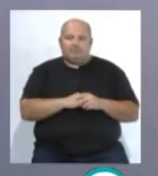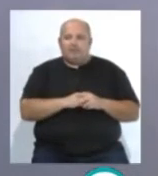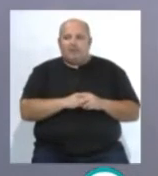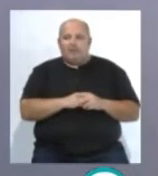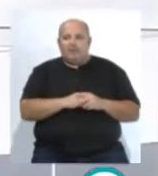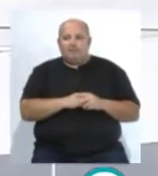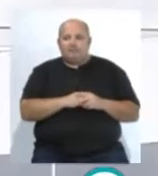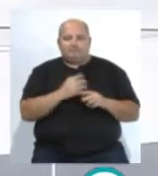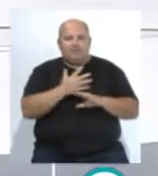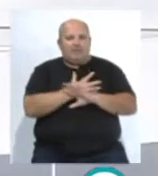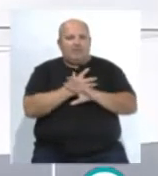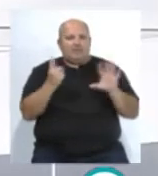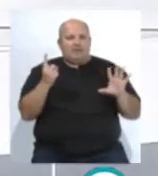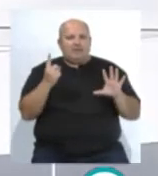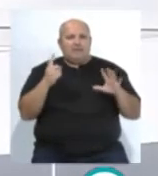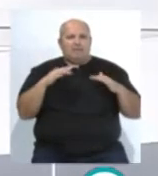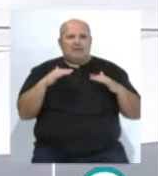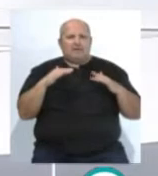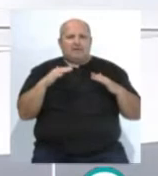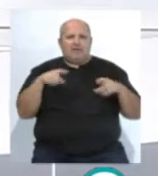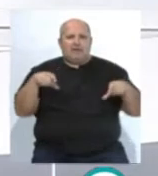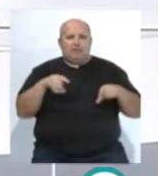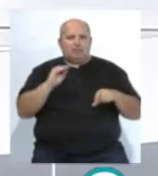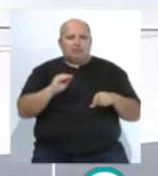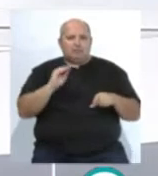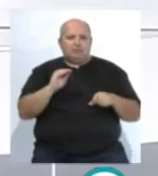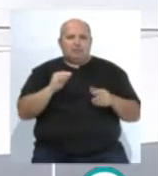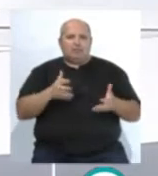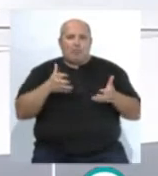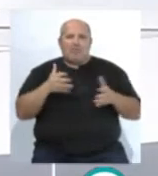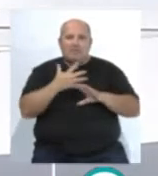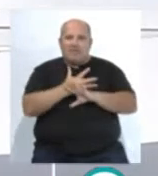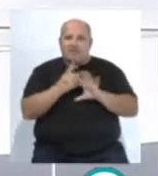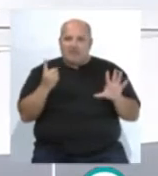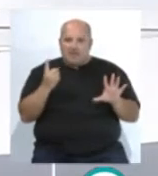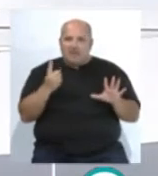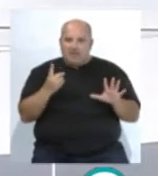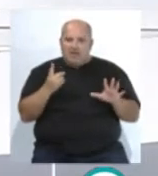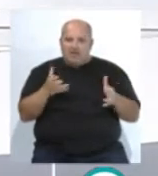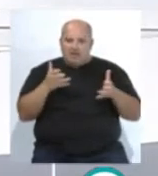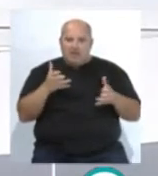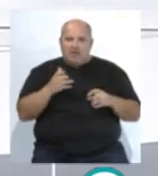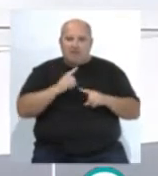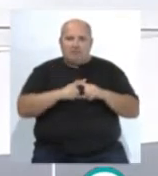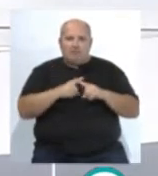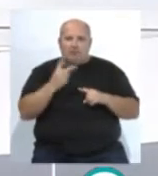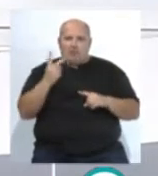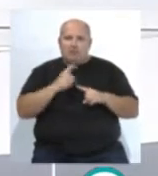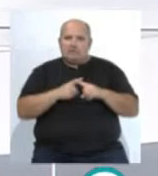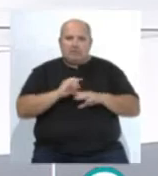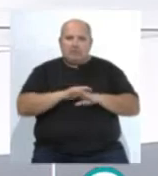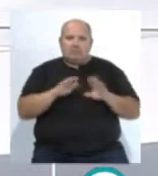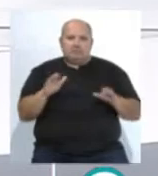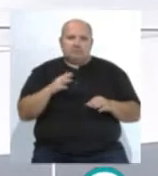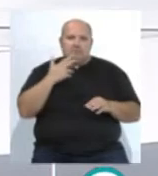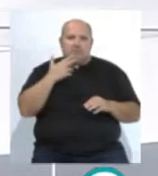son 16 partidos lo que lleva consecutivos en su campo ganando. No empate, creo que un récord en